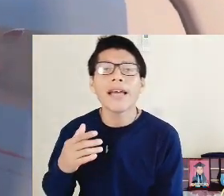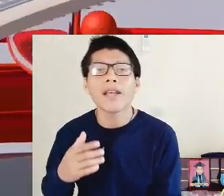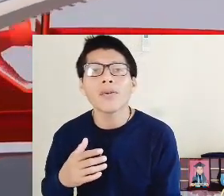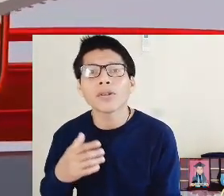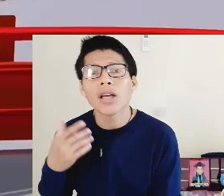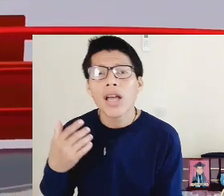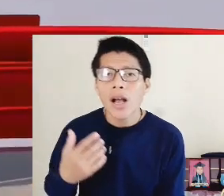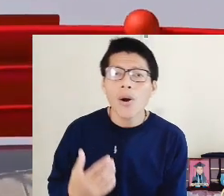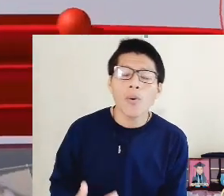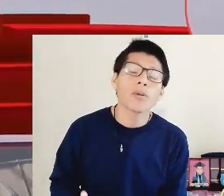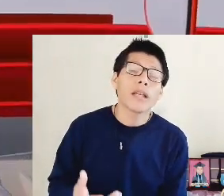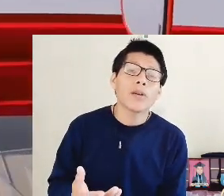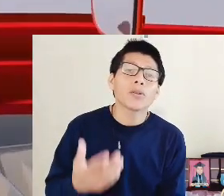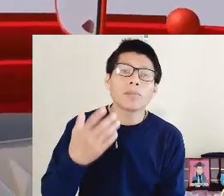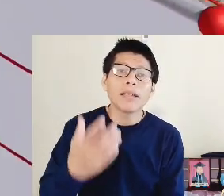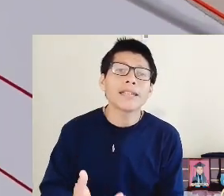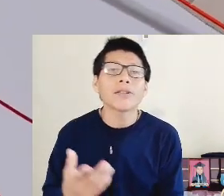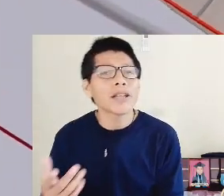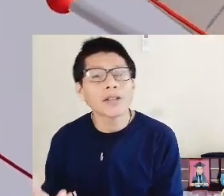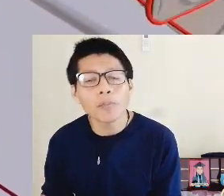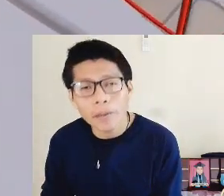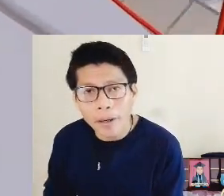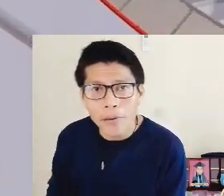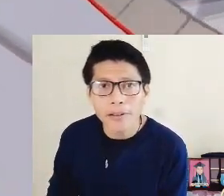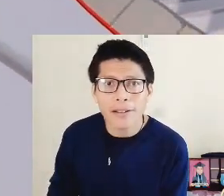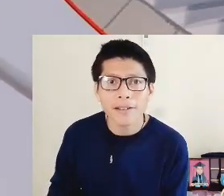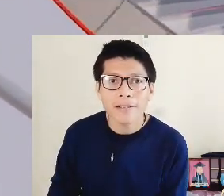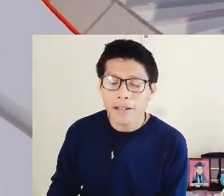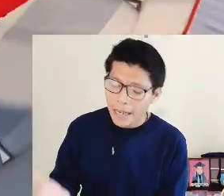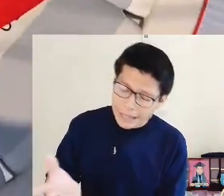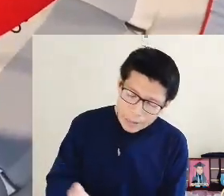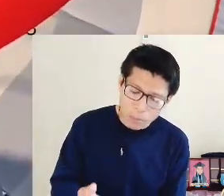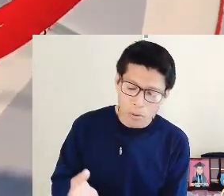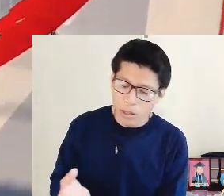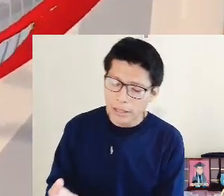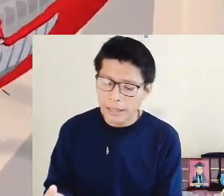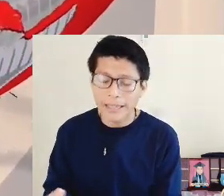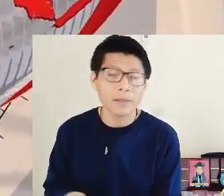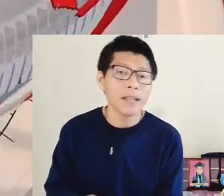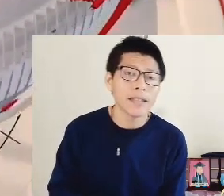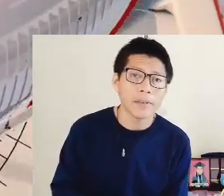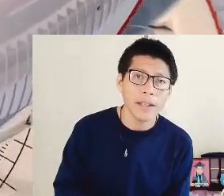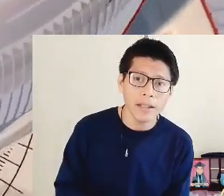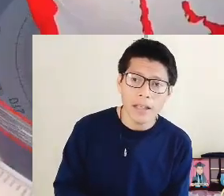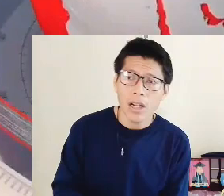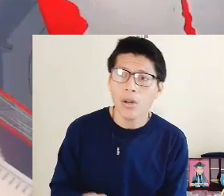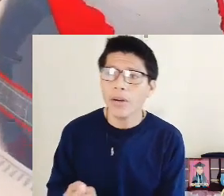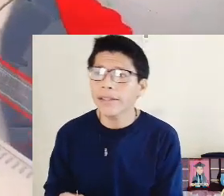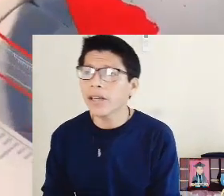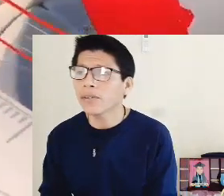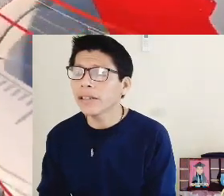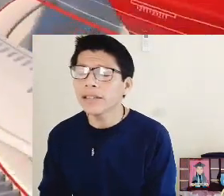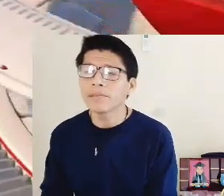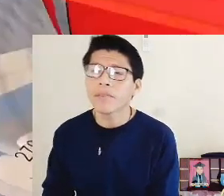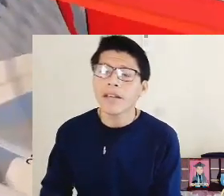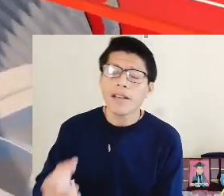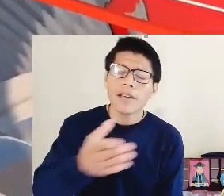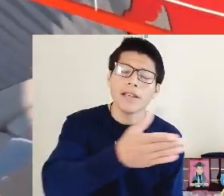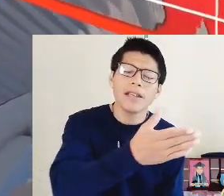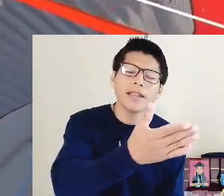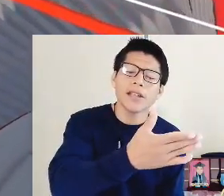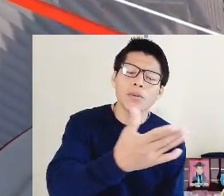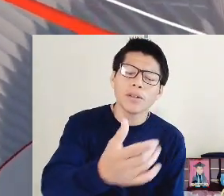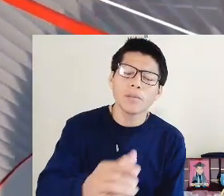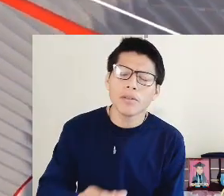la mayoría de los de los ministros de la suprema corte excepto este Jazmín Esquivel loreta Ortiz